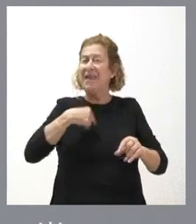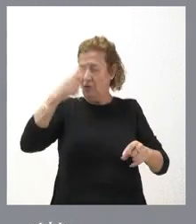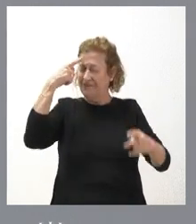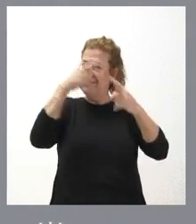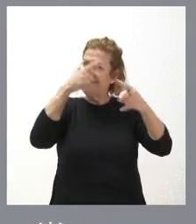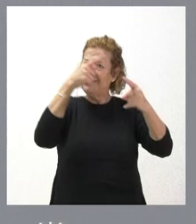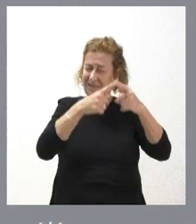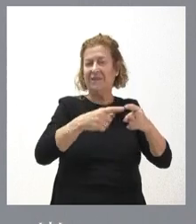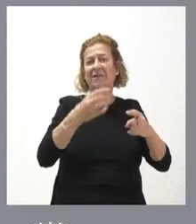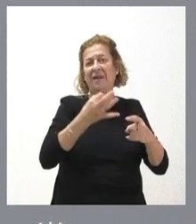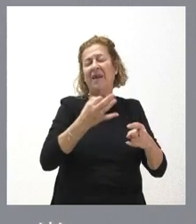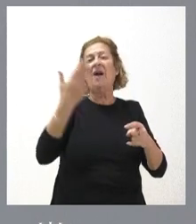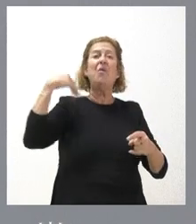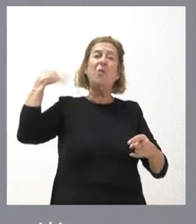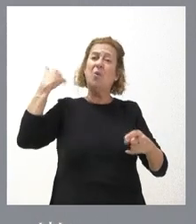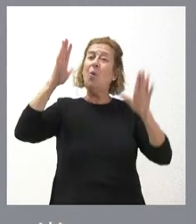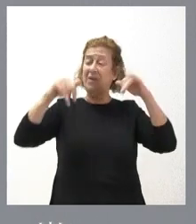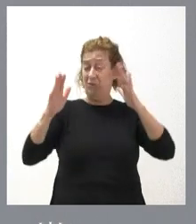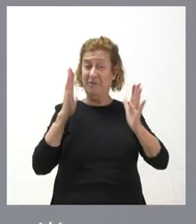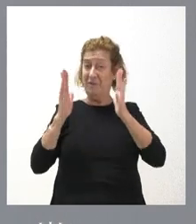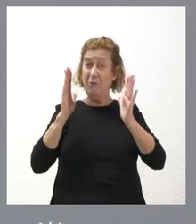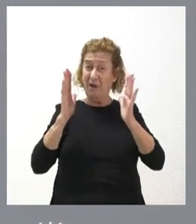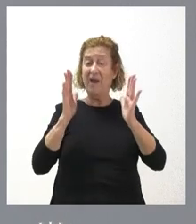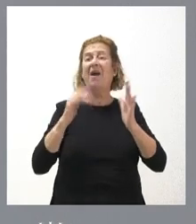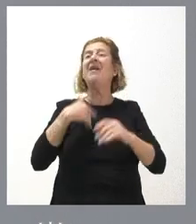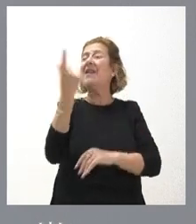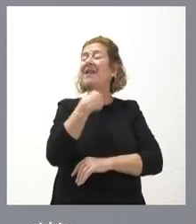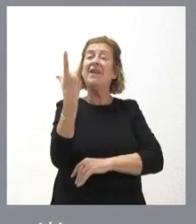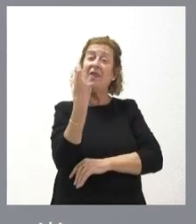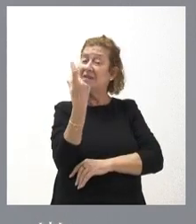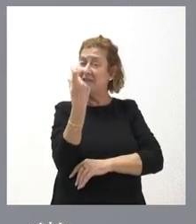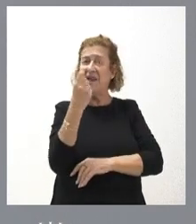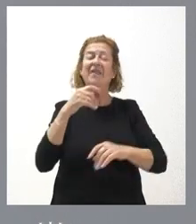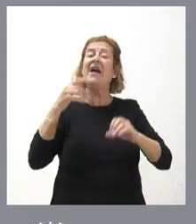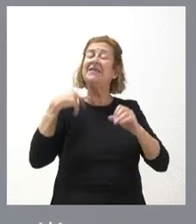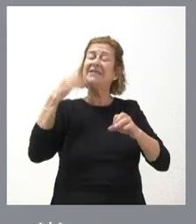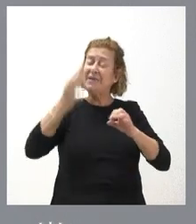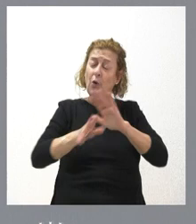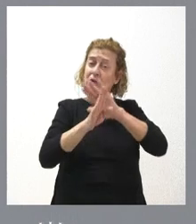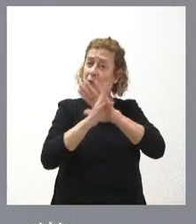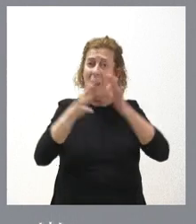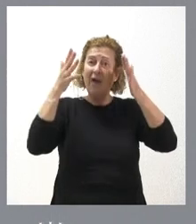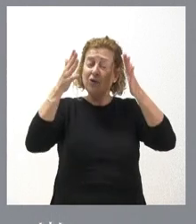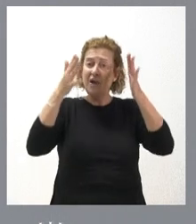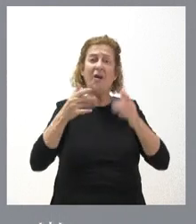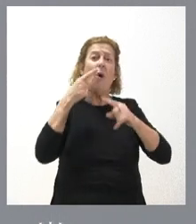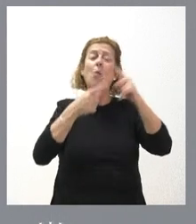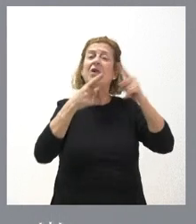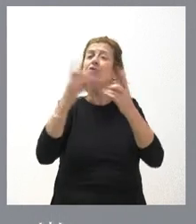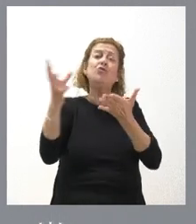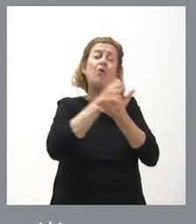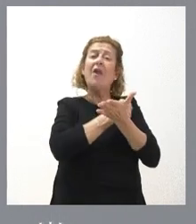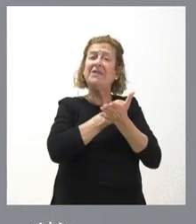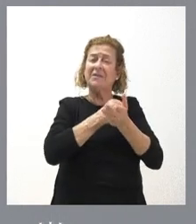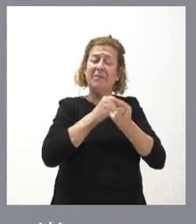existíamos en los últimos tiempos en la necesidad y de seguir recomendando el uso de todas las medidas que